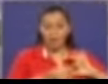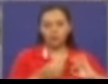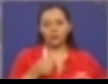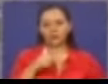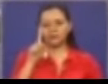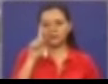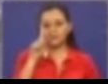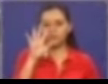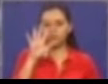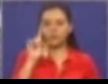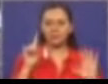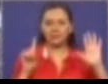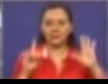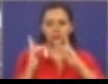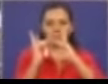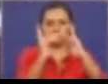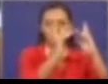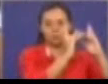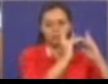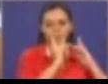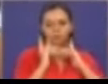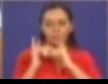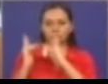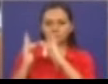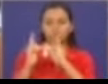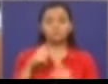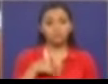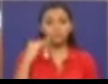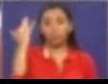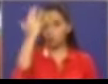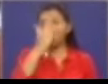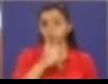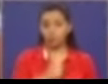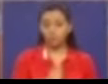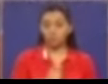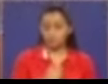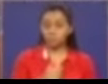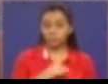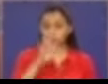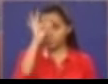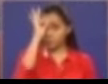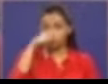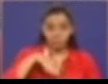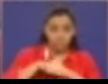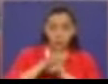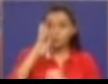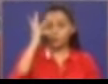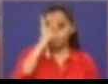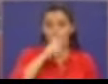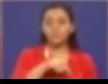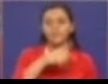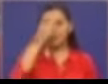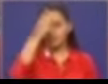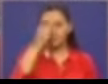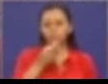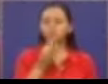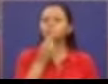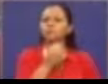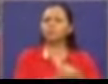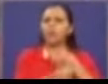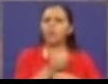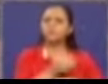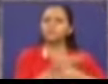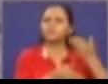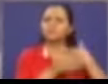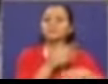tecnología, un hospital muy hermoso, el único de esta clase, porque esto se decidió hace varios años en